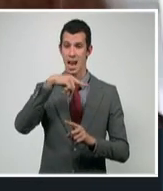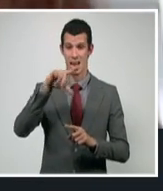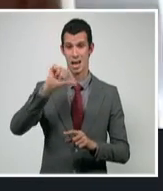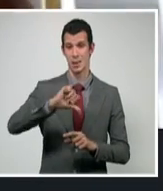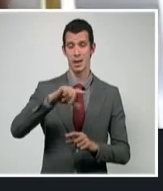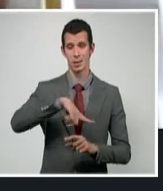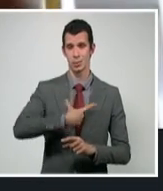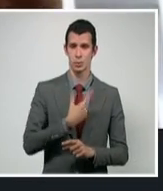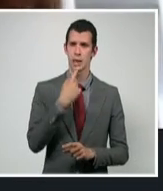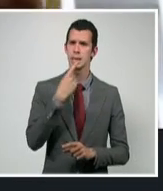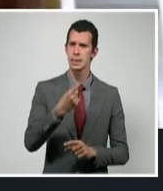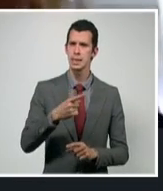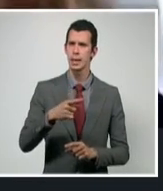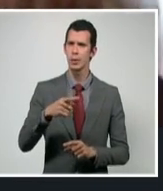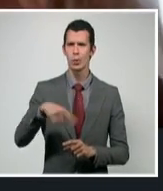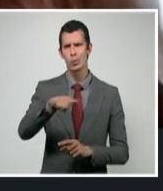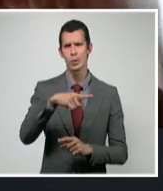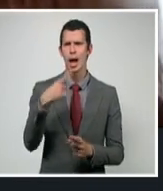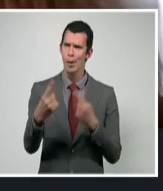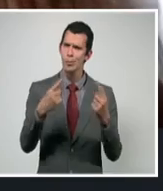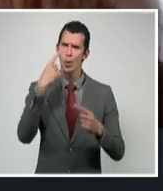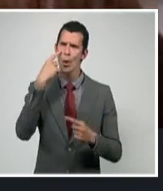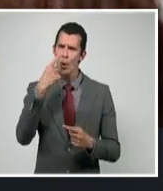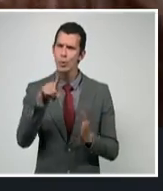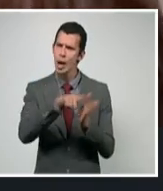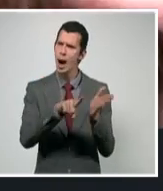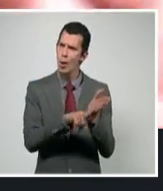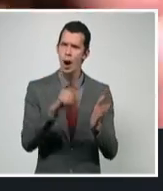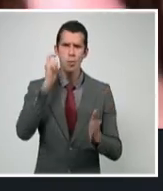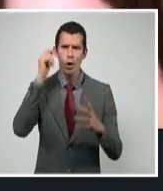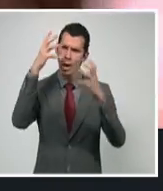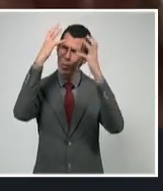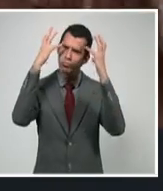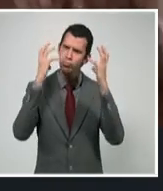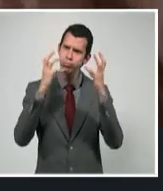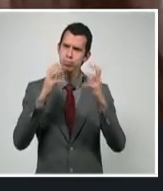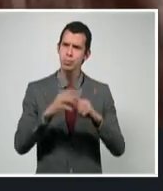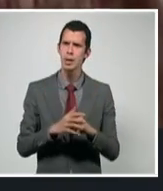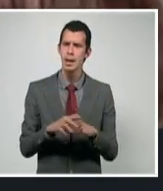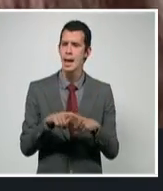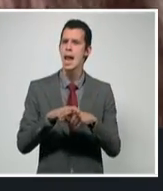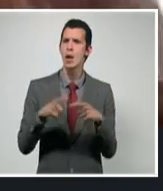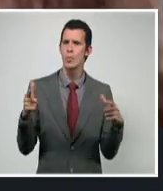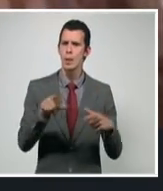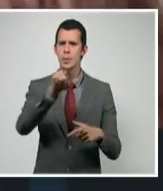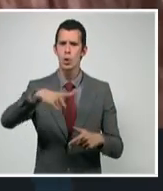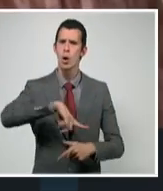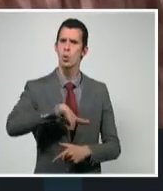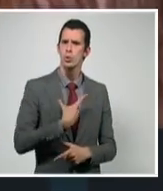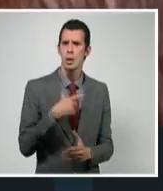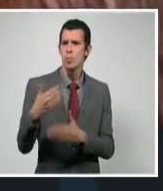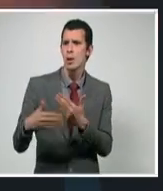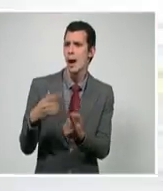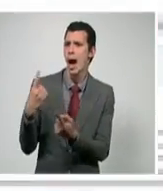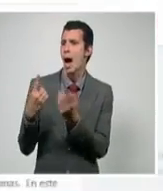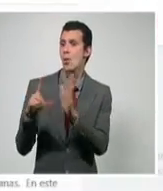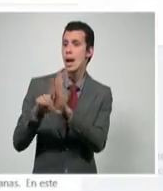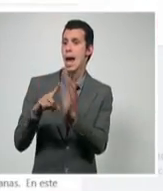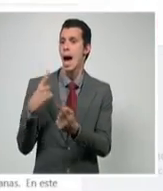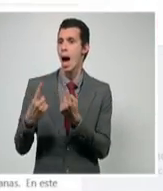legal de los activistas, la persona no me va corriendo cada vez que le pasa algo legal para que lo